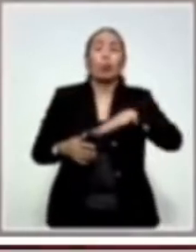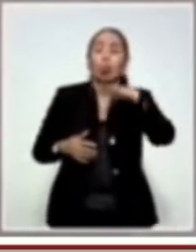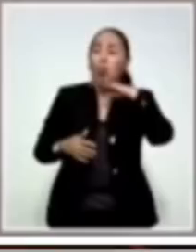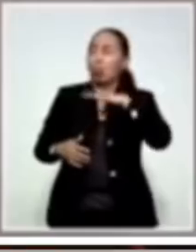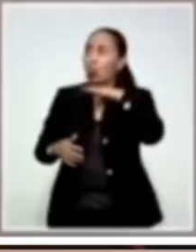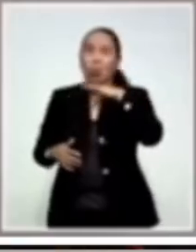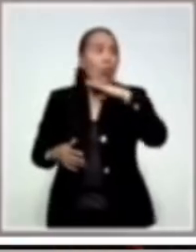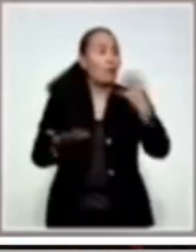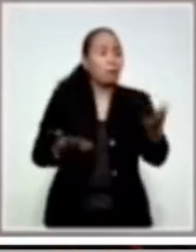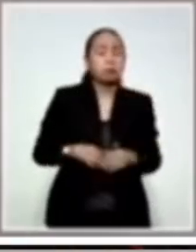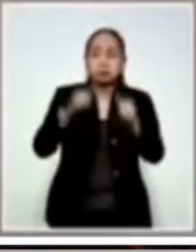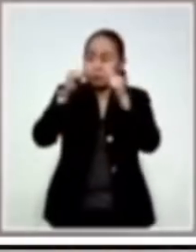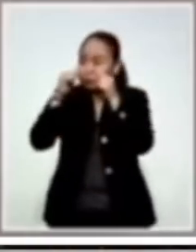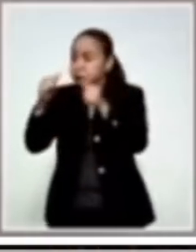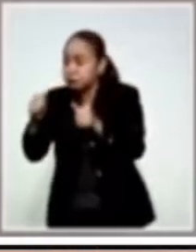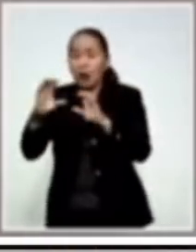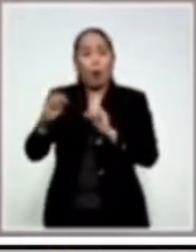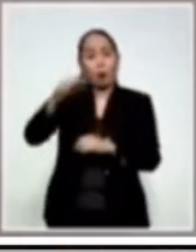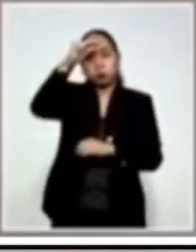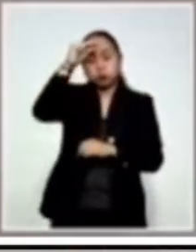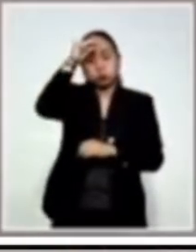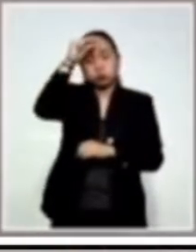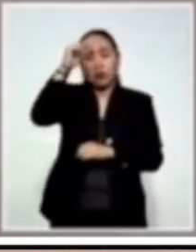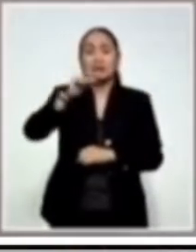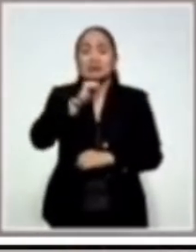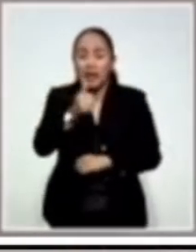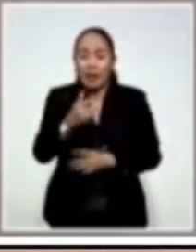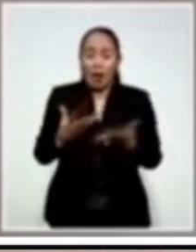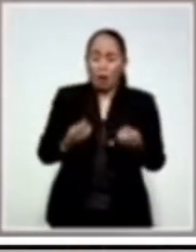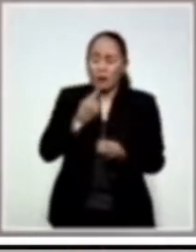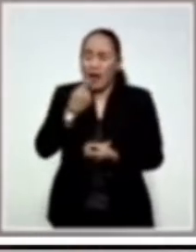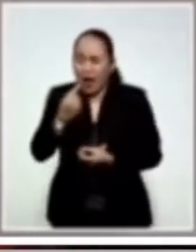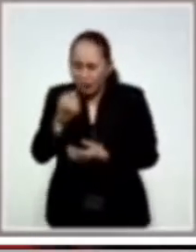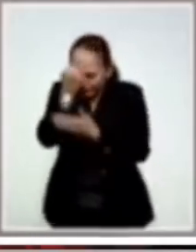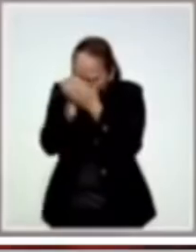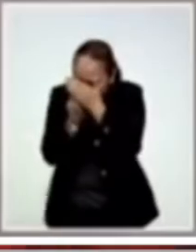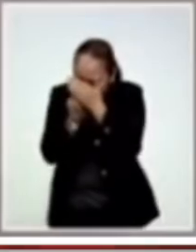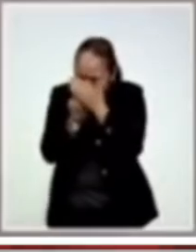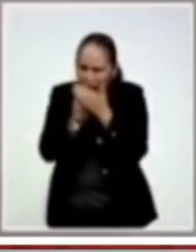ausentes o no tienen inteligencia o no tienen carácter para decir son 8 votos.